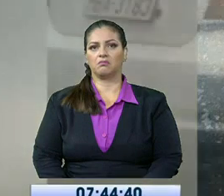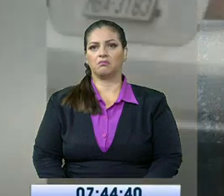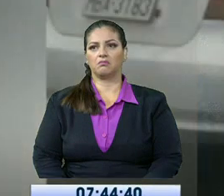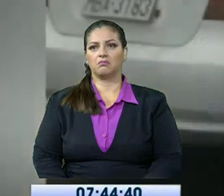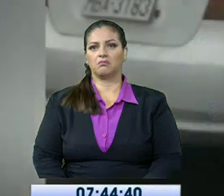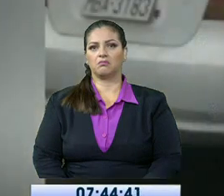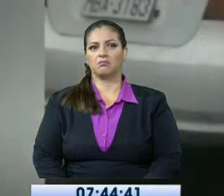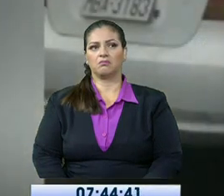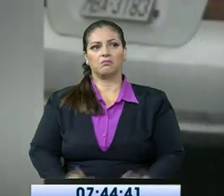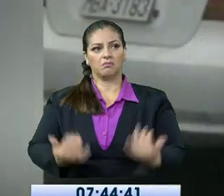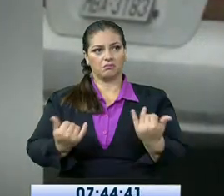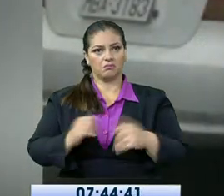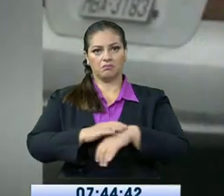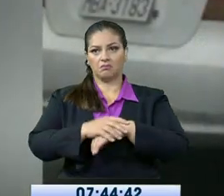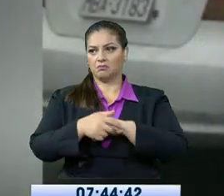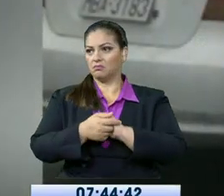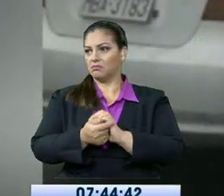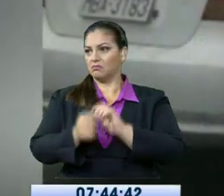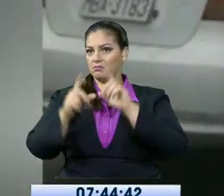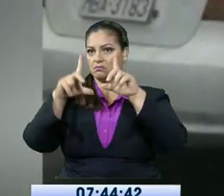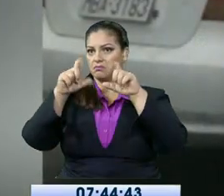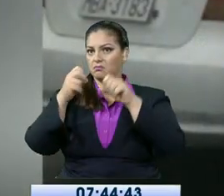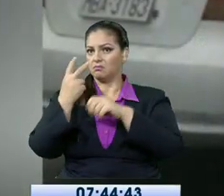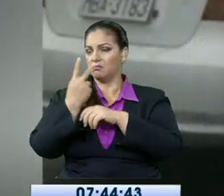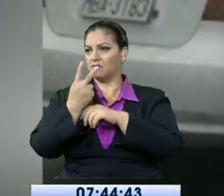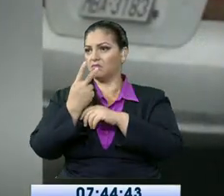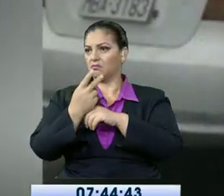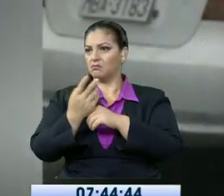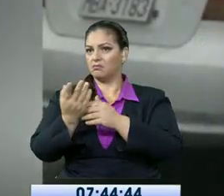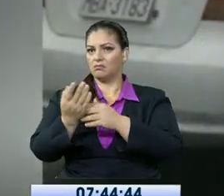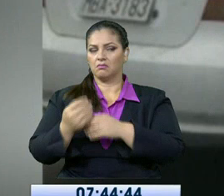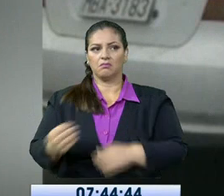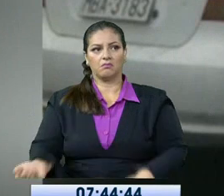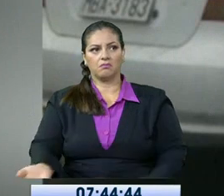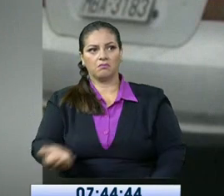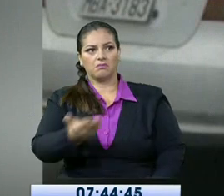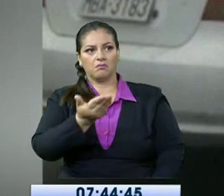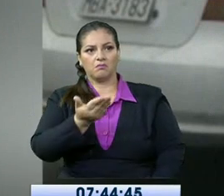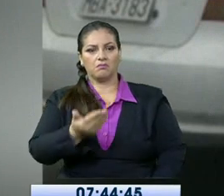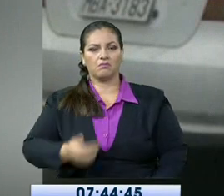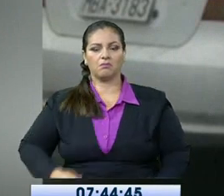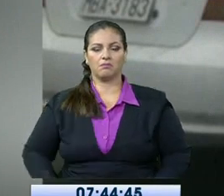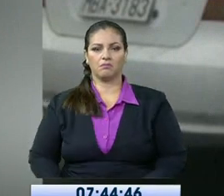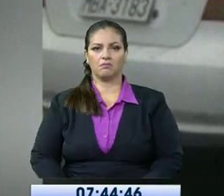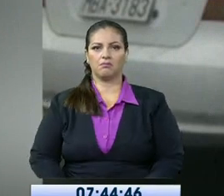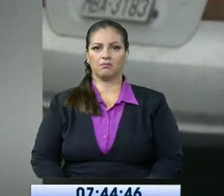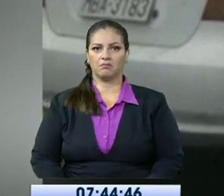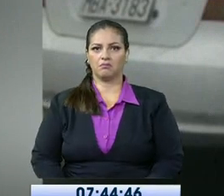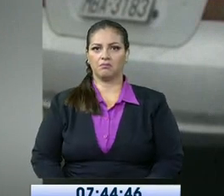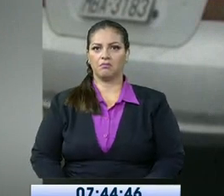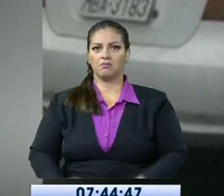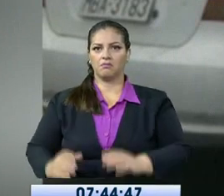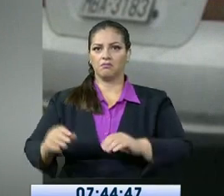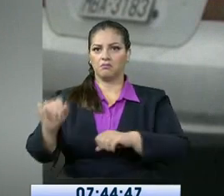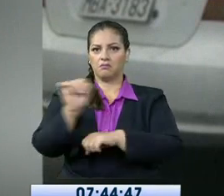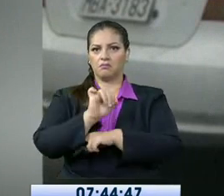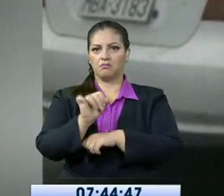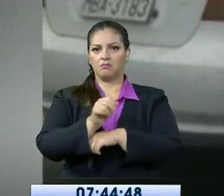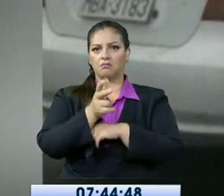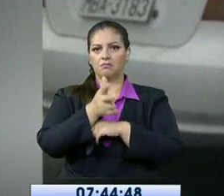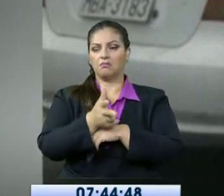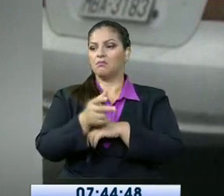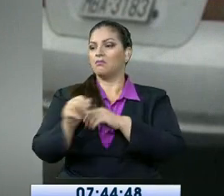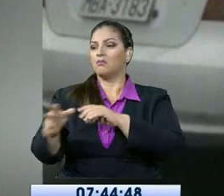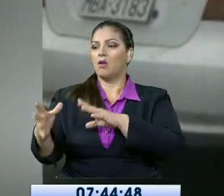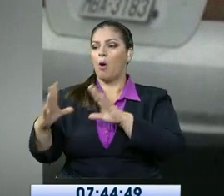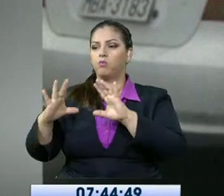situación para ver esta fotito que se la ve muy bonita. Mira ese otro. Vea el otro. Vea el señor, con colchón y silla. Toma, Felipao. Un ratito